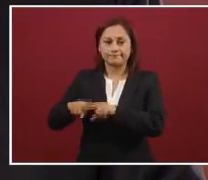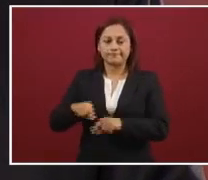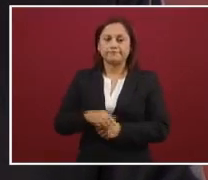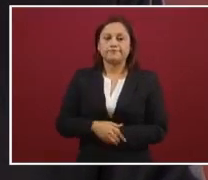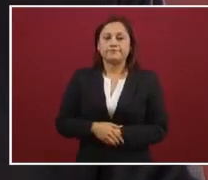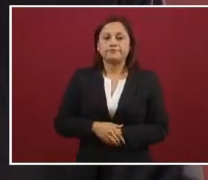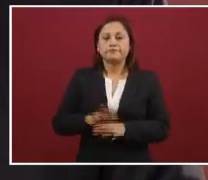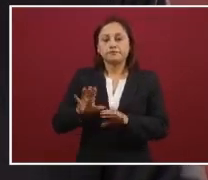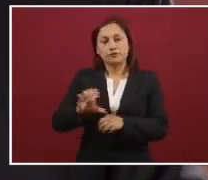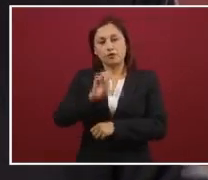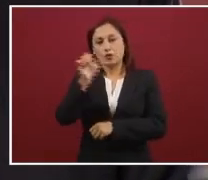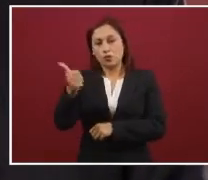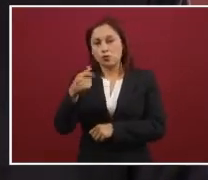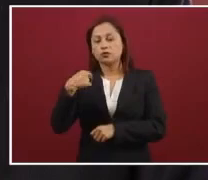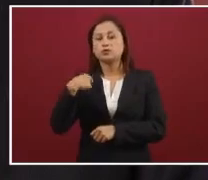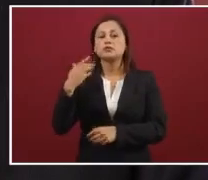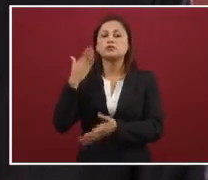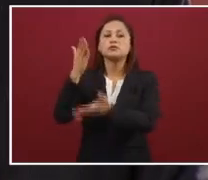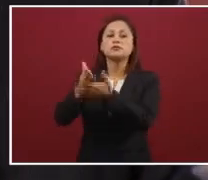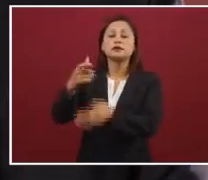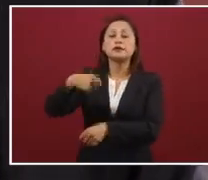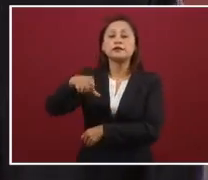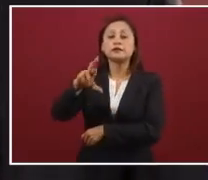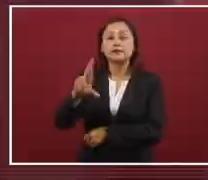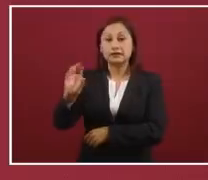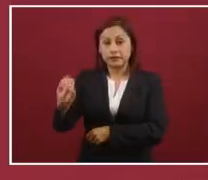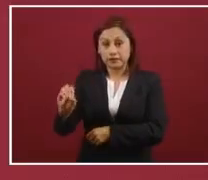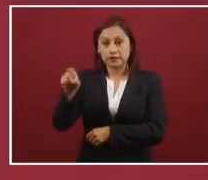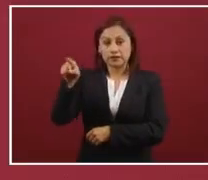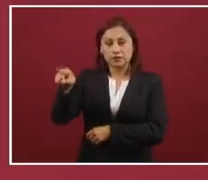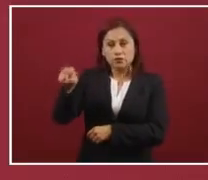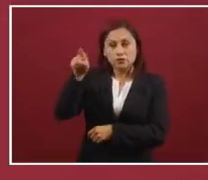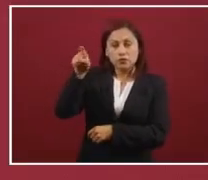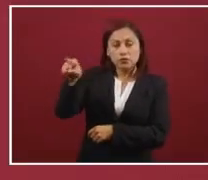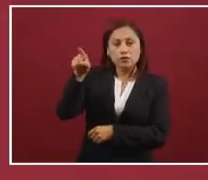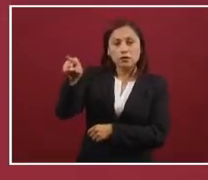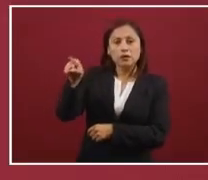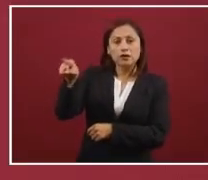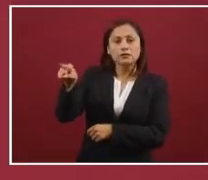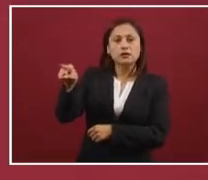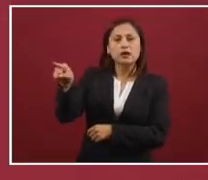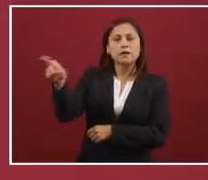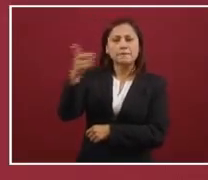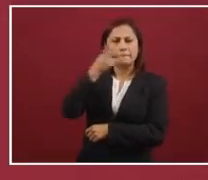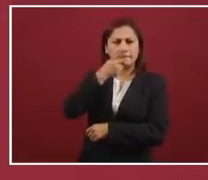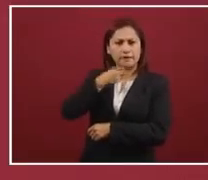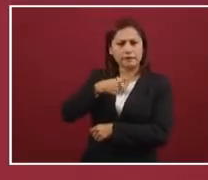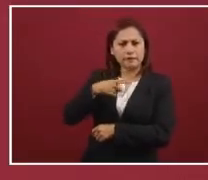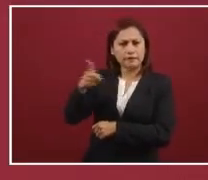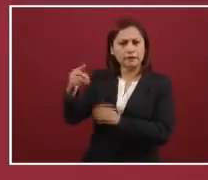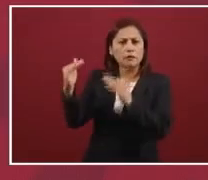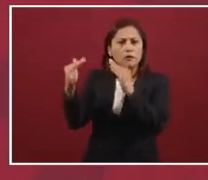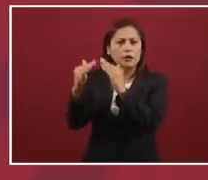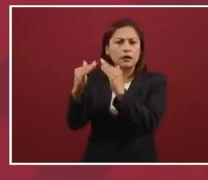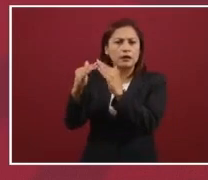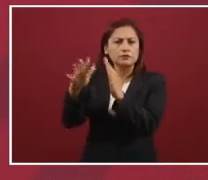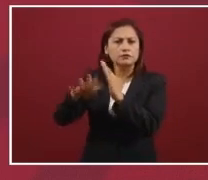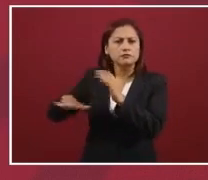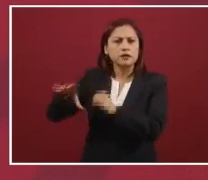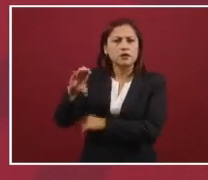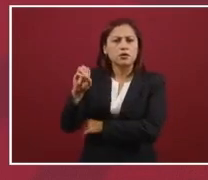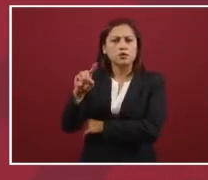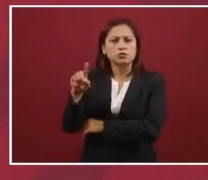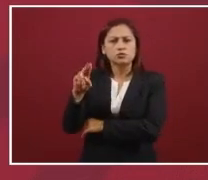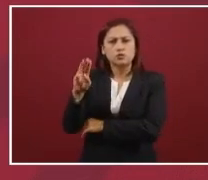se habló de una residencia, una casa en Cozumel, y hay